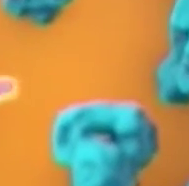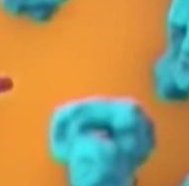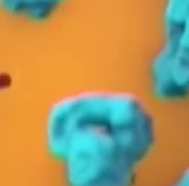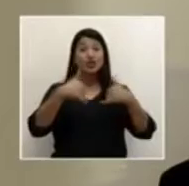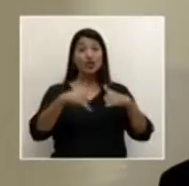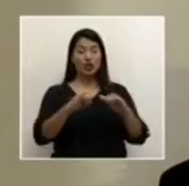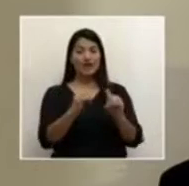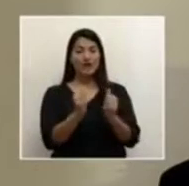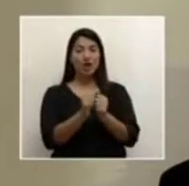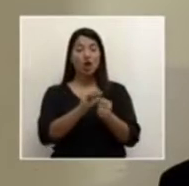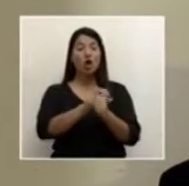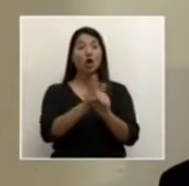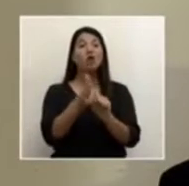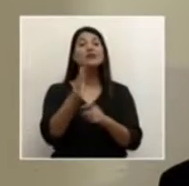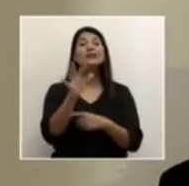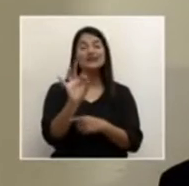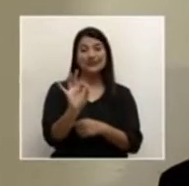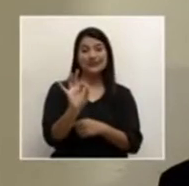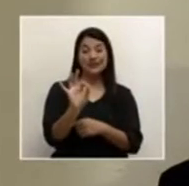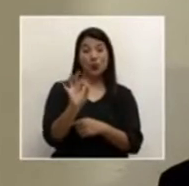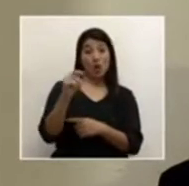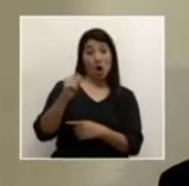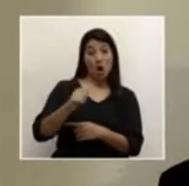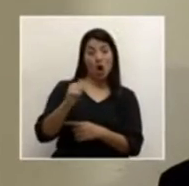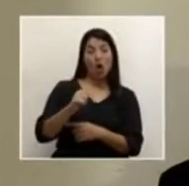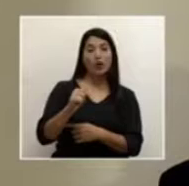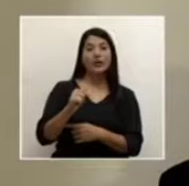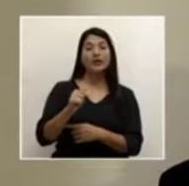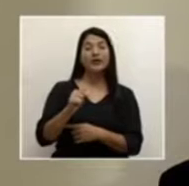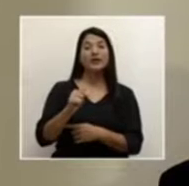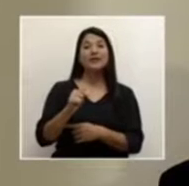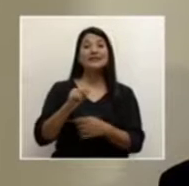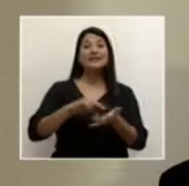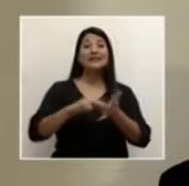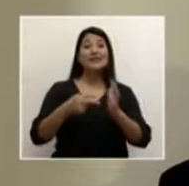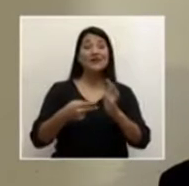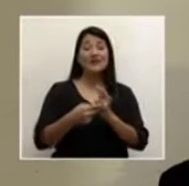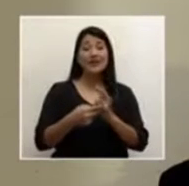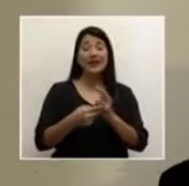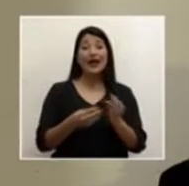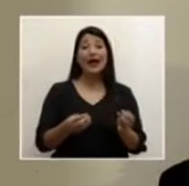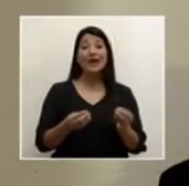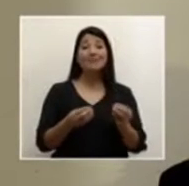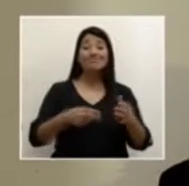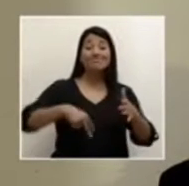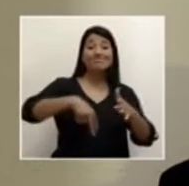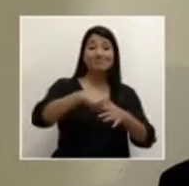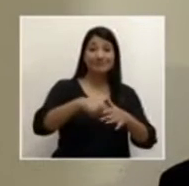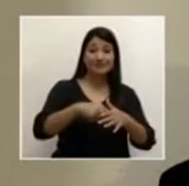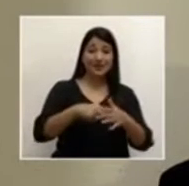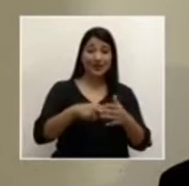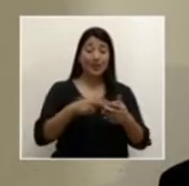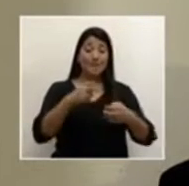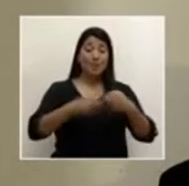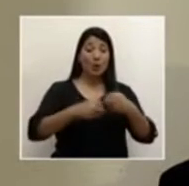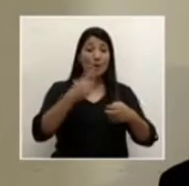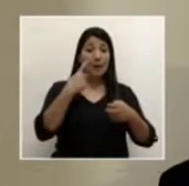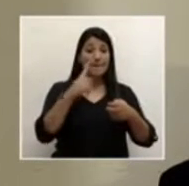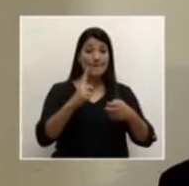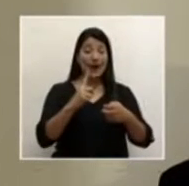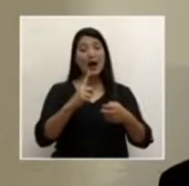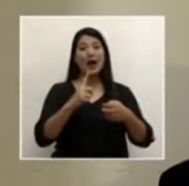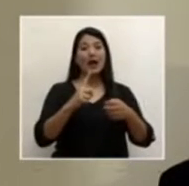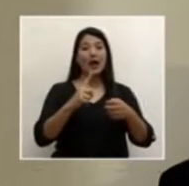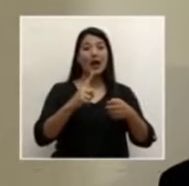COVID-19, que se alcanza hoy, implica mayores dificultades para las áreas de salud, para todo el